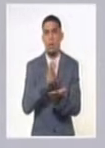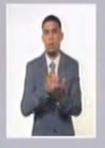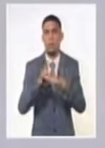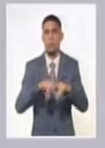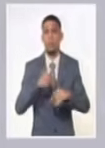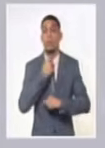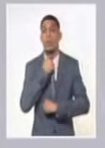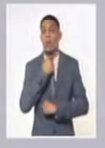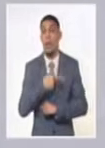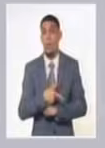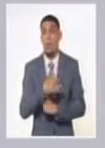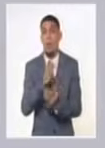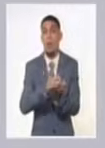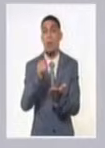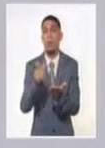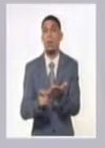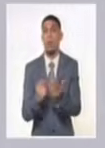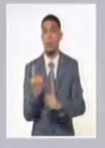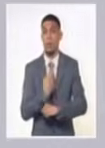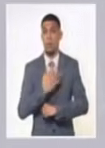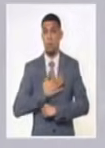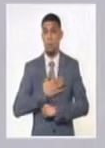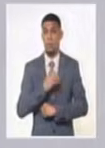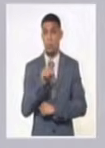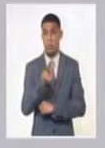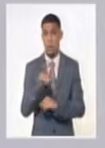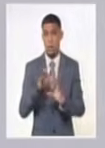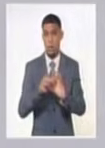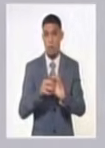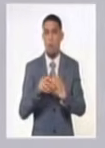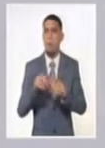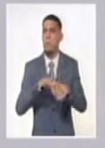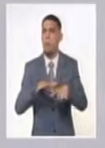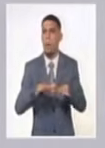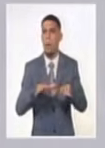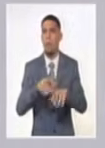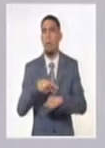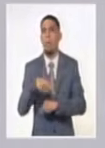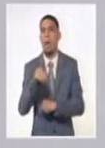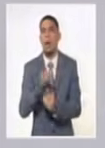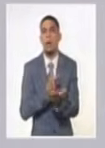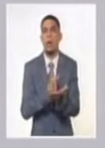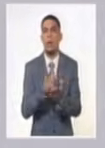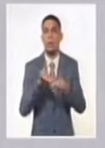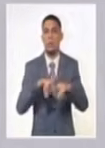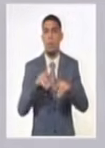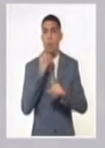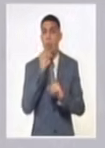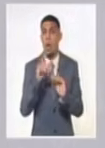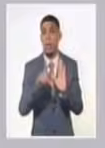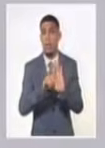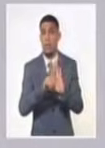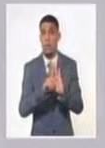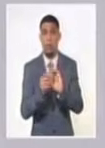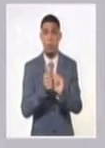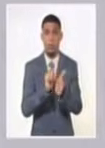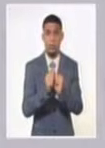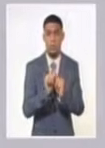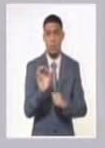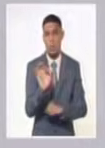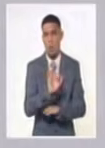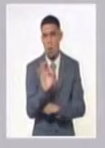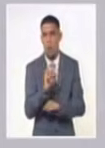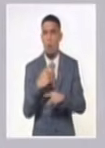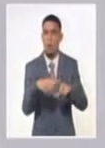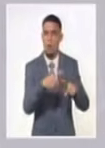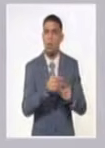caso de los estudiantes nuestros de 12º grado que optan por carreras, ya sea de la licenciatura en Cultura Física u otras carreras